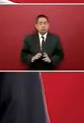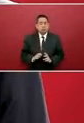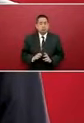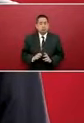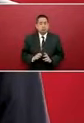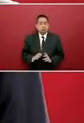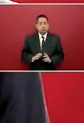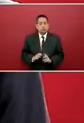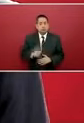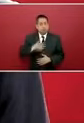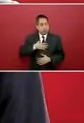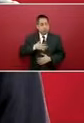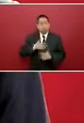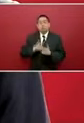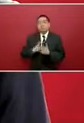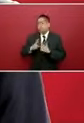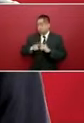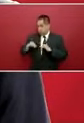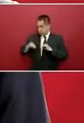vienen de nuestro movimiento,